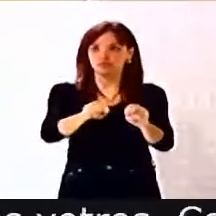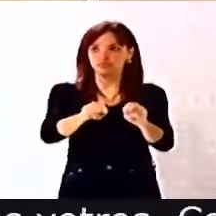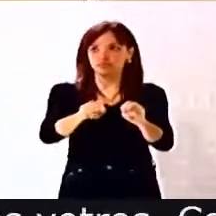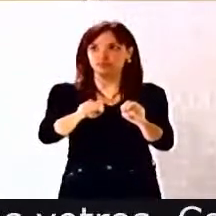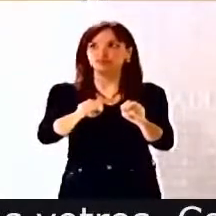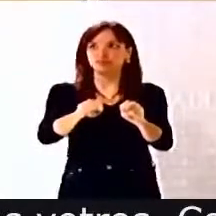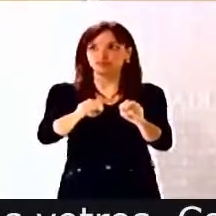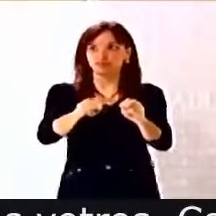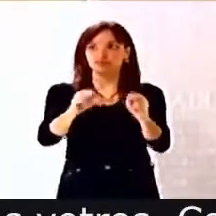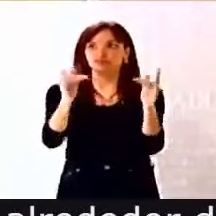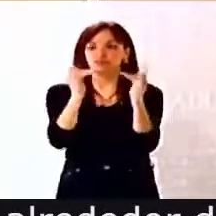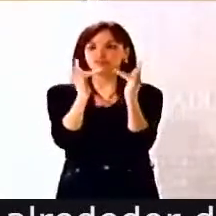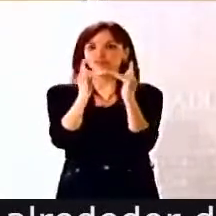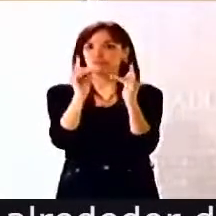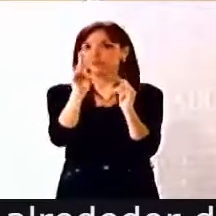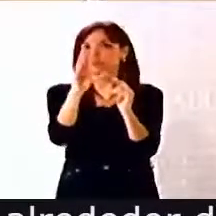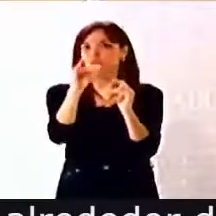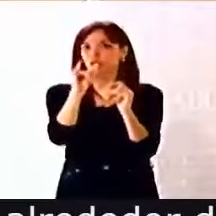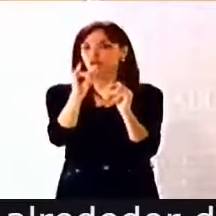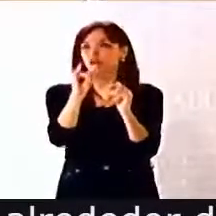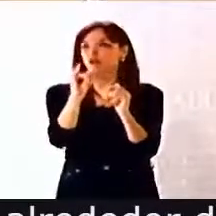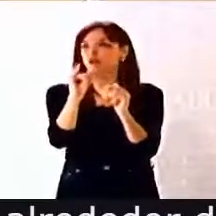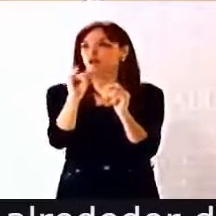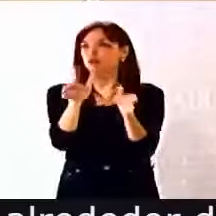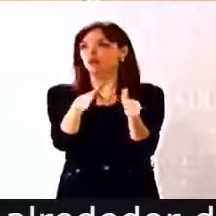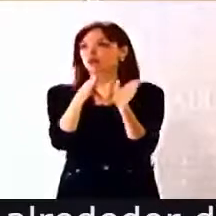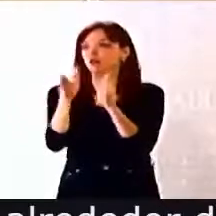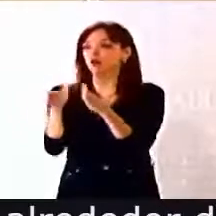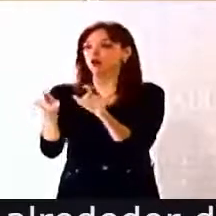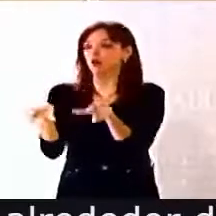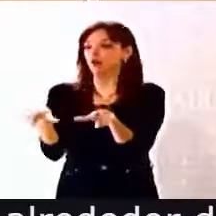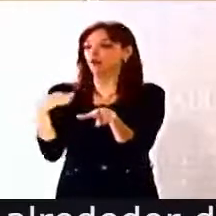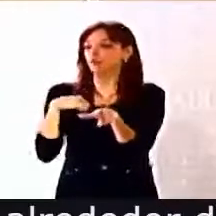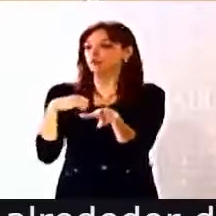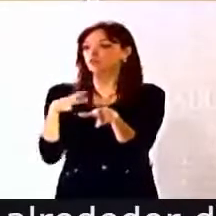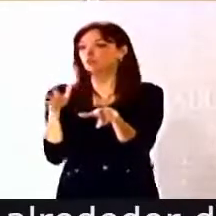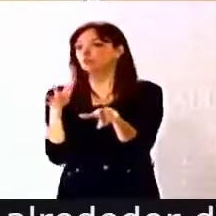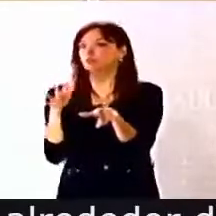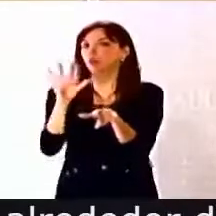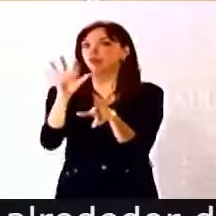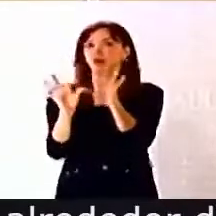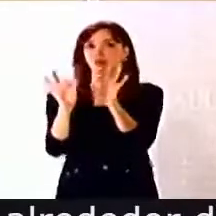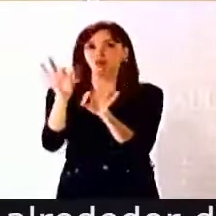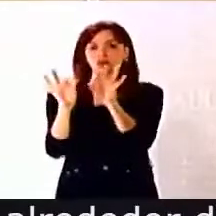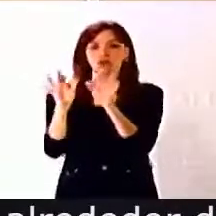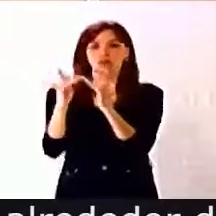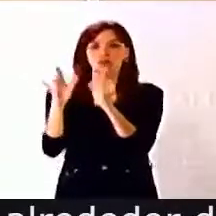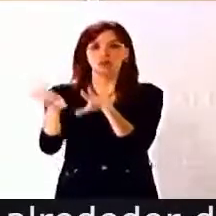ocupación y en hospitalizados estamos alrededor del 5%.